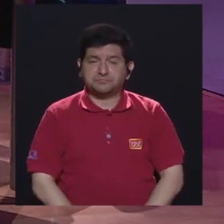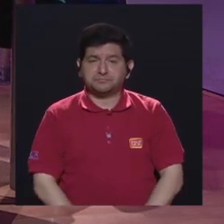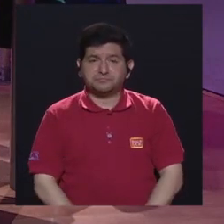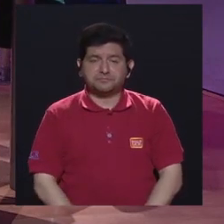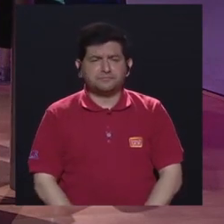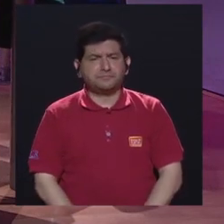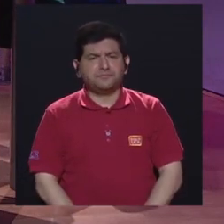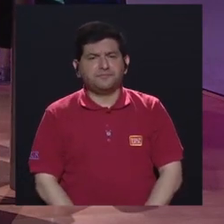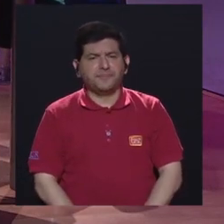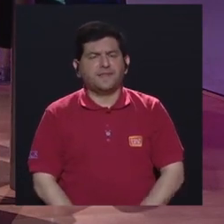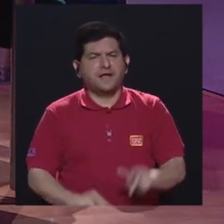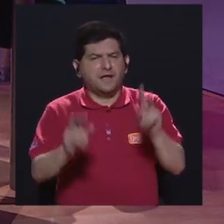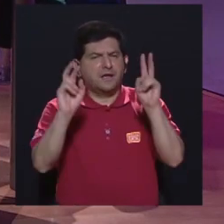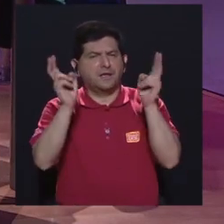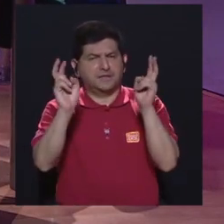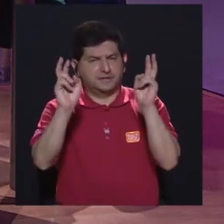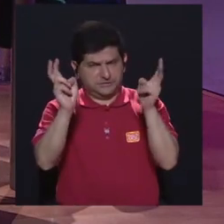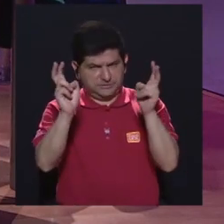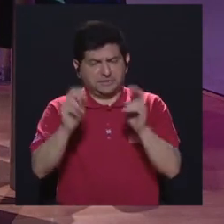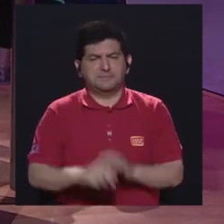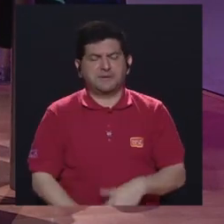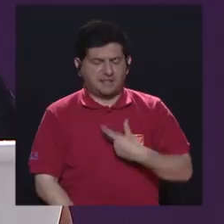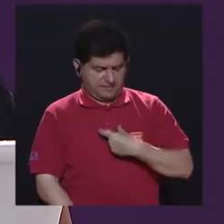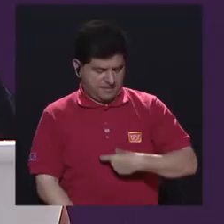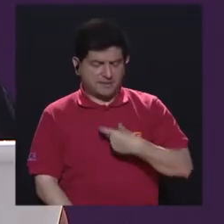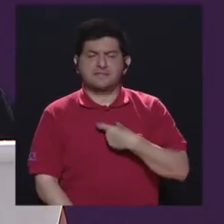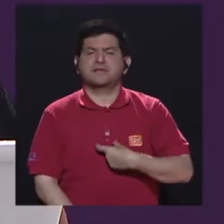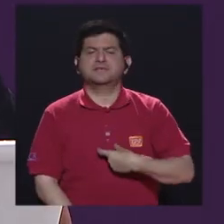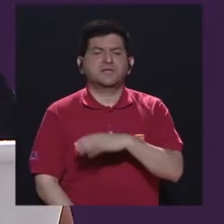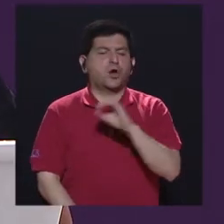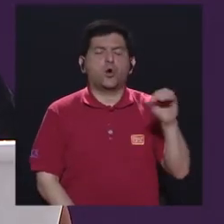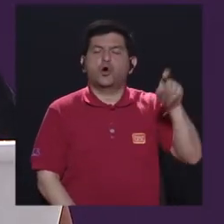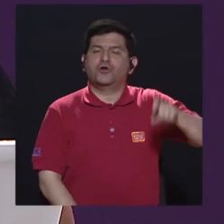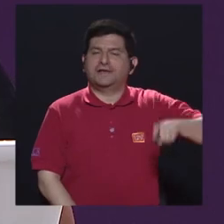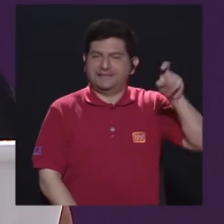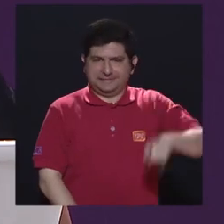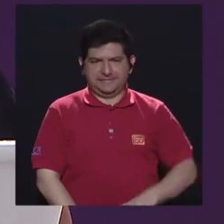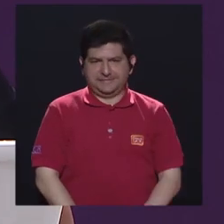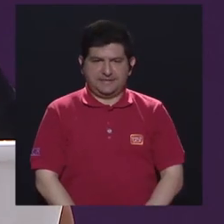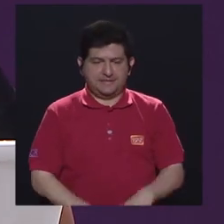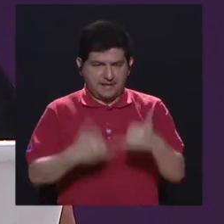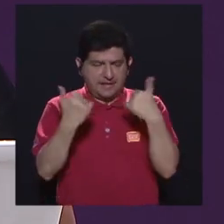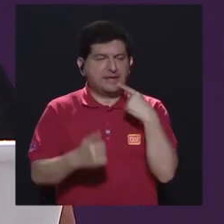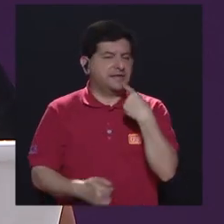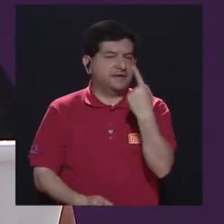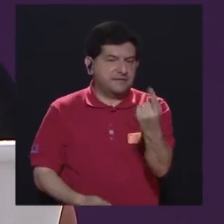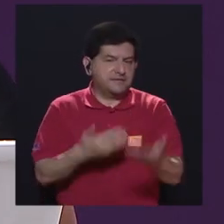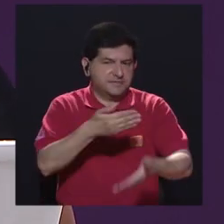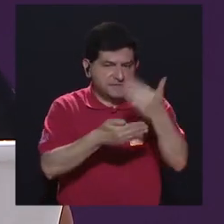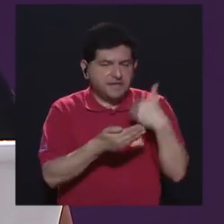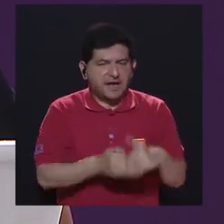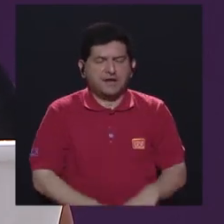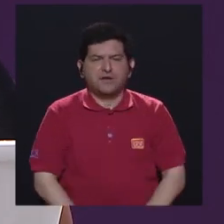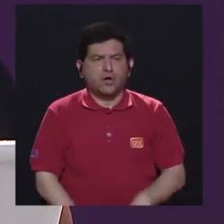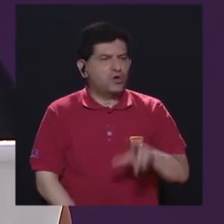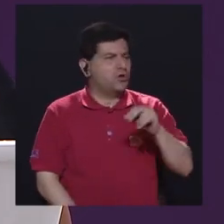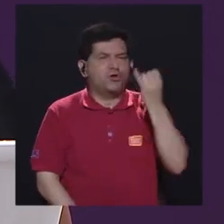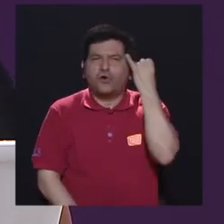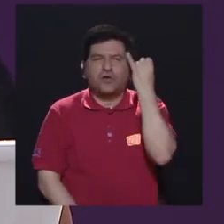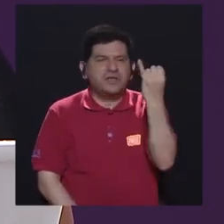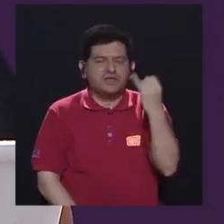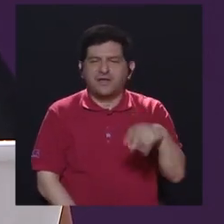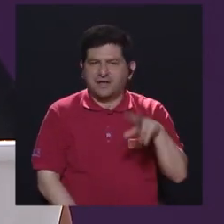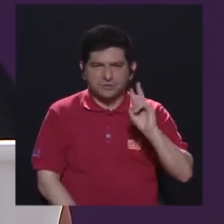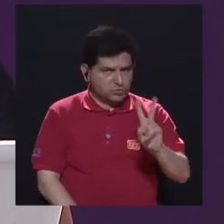digamos, también, bueno, con el tema este del deseo o la necesidad, ¿verdad? Que ustedes ya lo decían, no es tanto un binomio. A